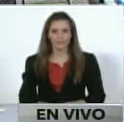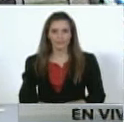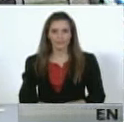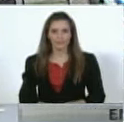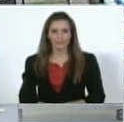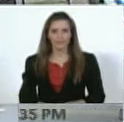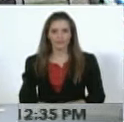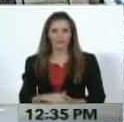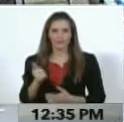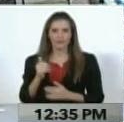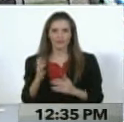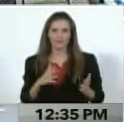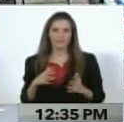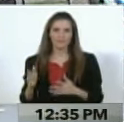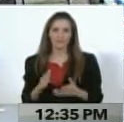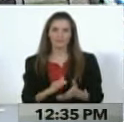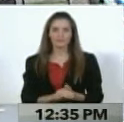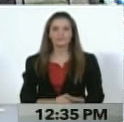de marzo de